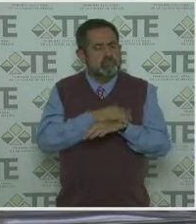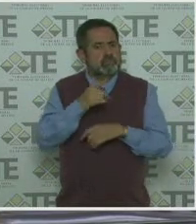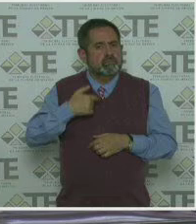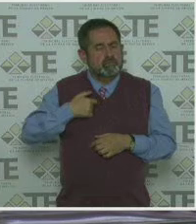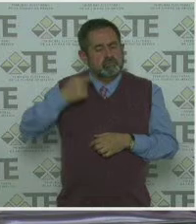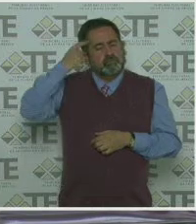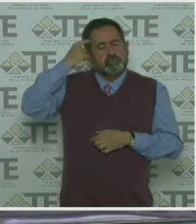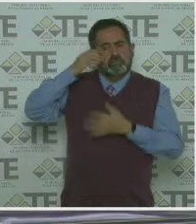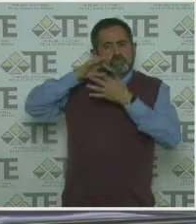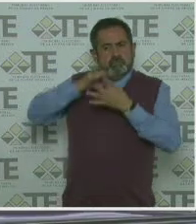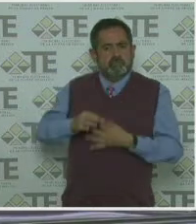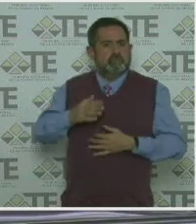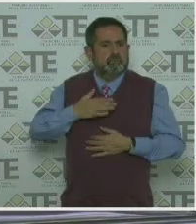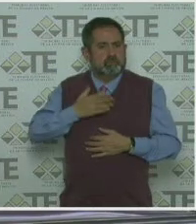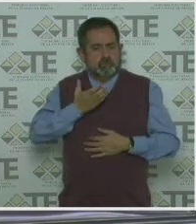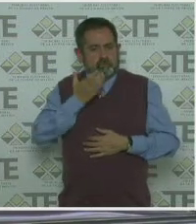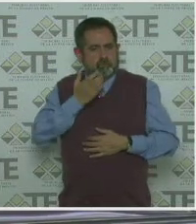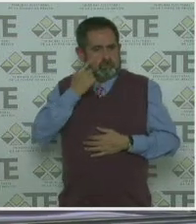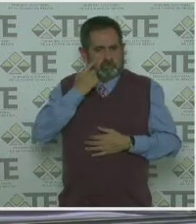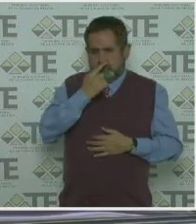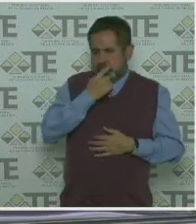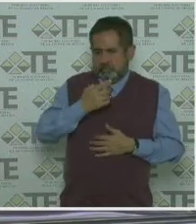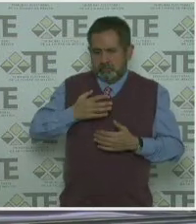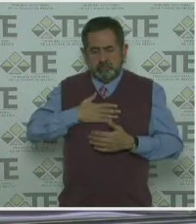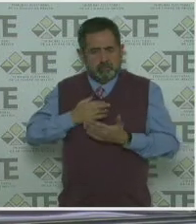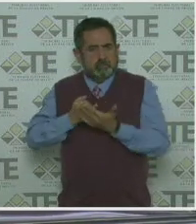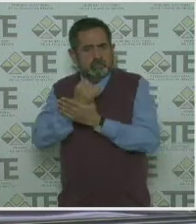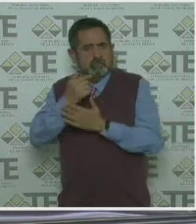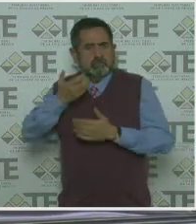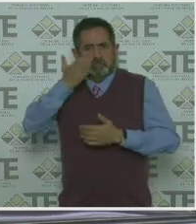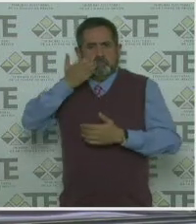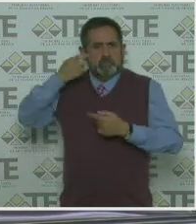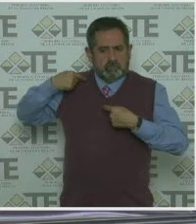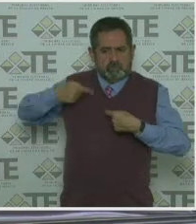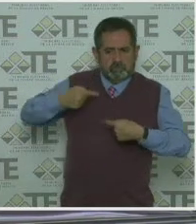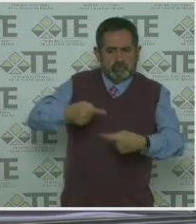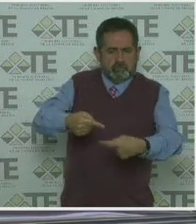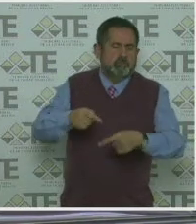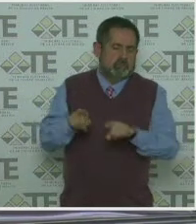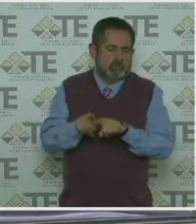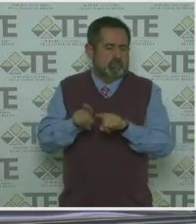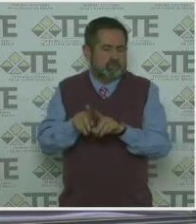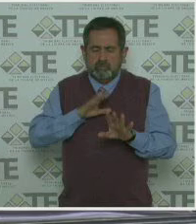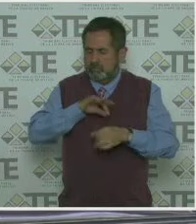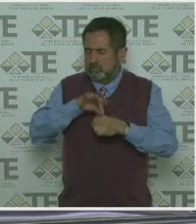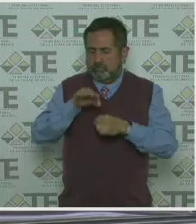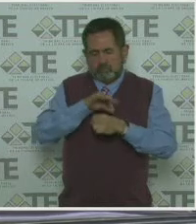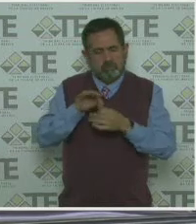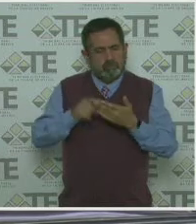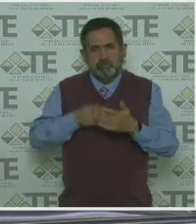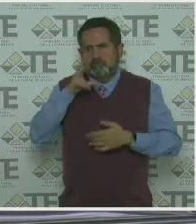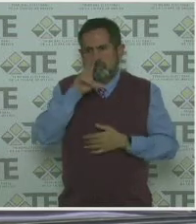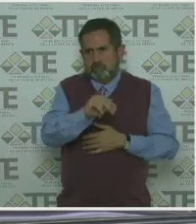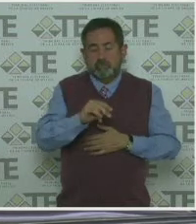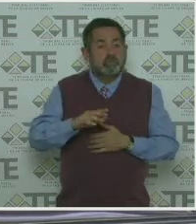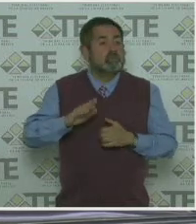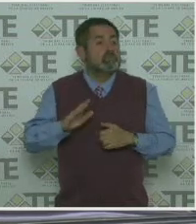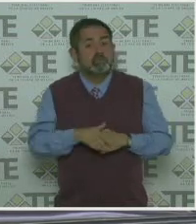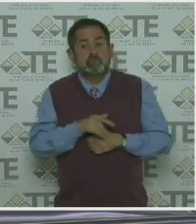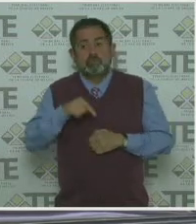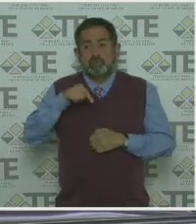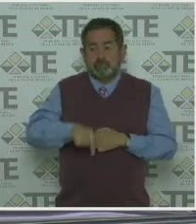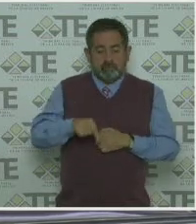con mi propio criterio y mi propia votación en casos similares en los que este tribunal